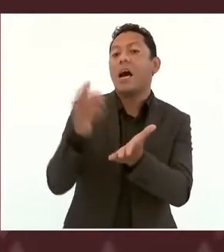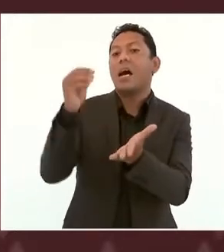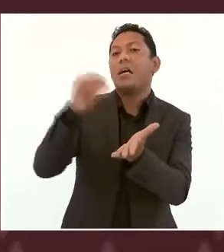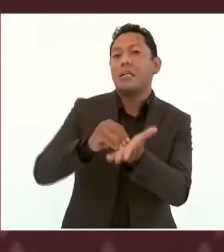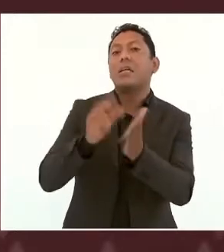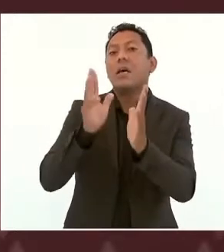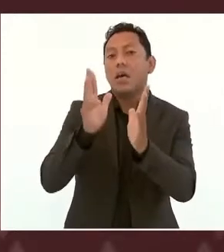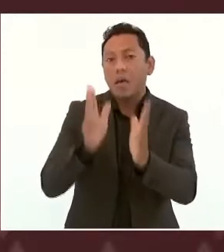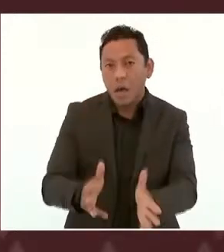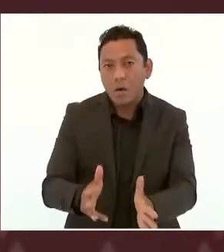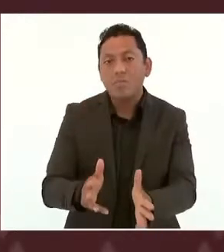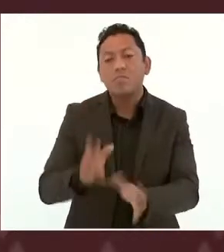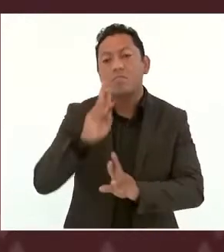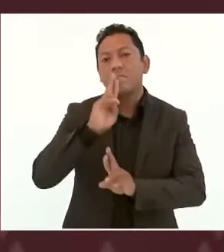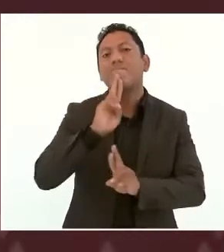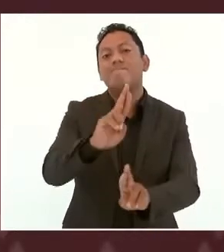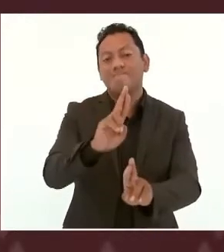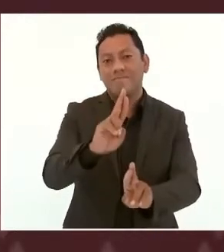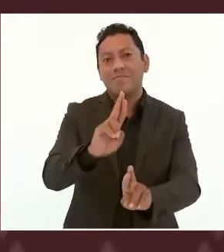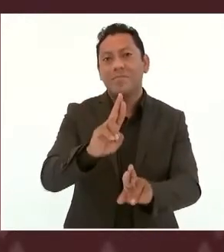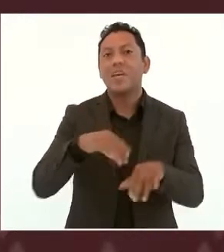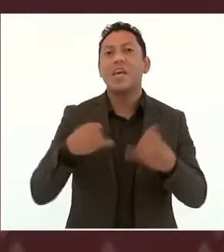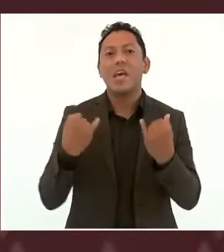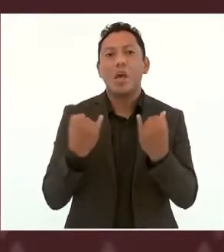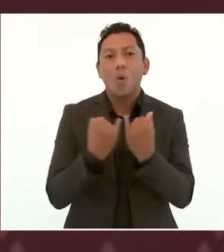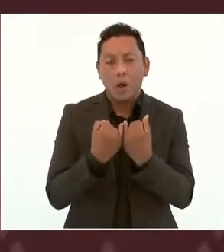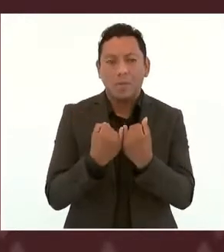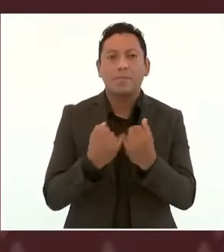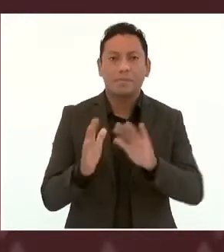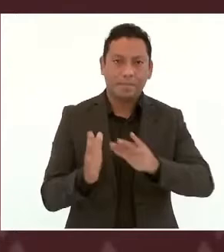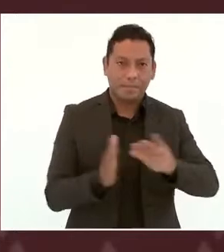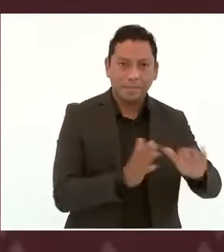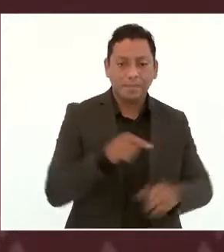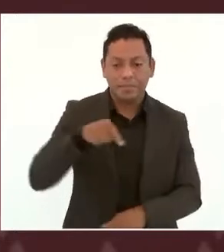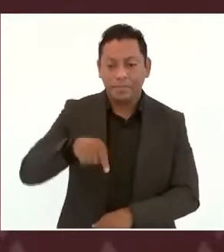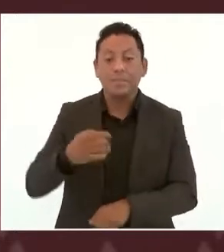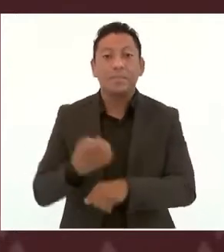Aquí también se otorgan en Chiapas